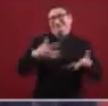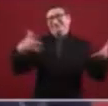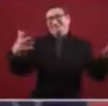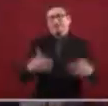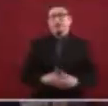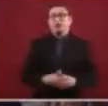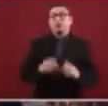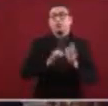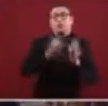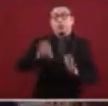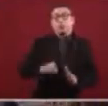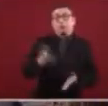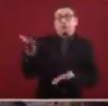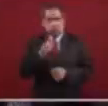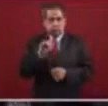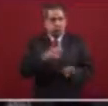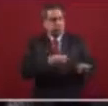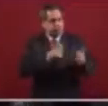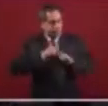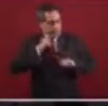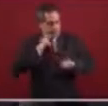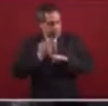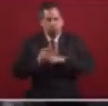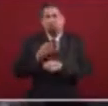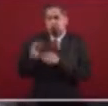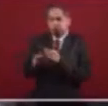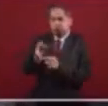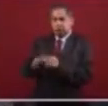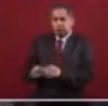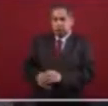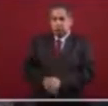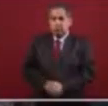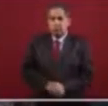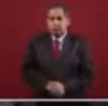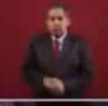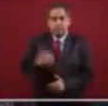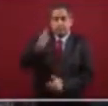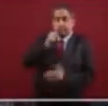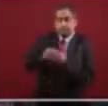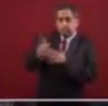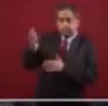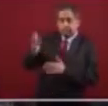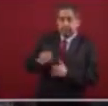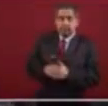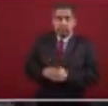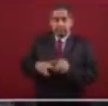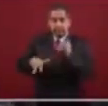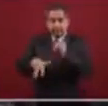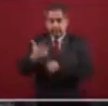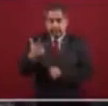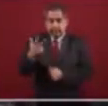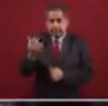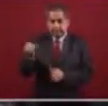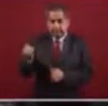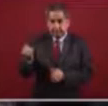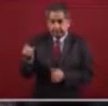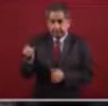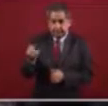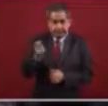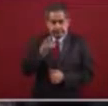Por ejemplo, esto, ¿no? A ver, ahí está la carta. Es del 13 de junio.